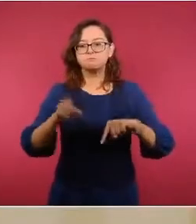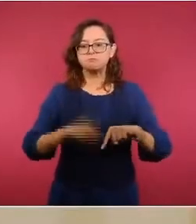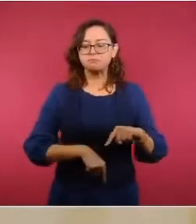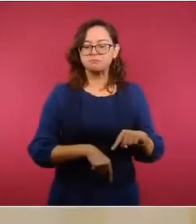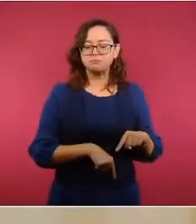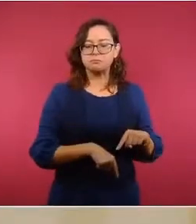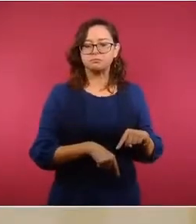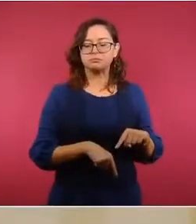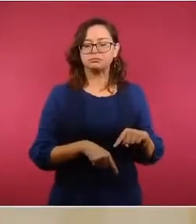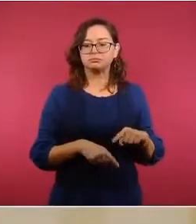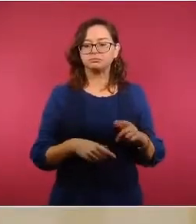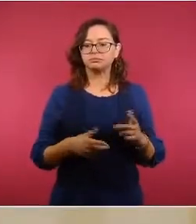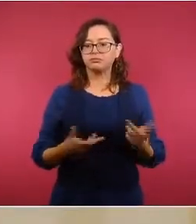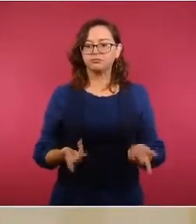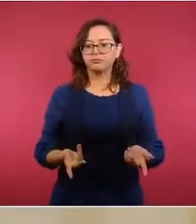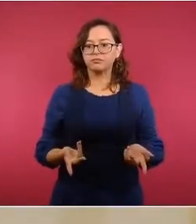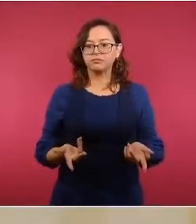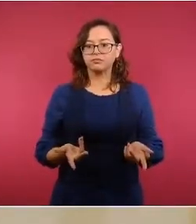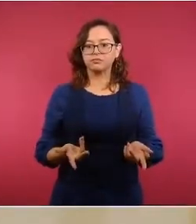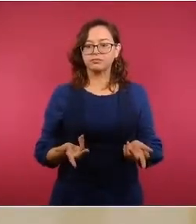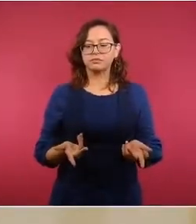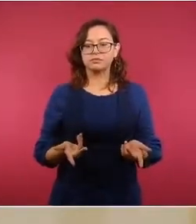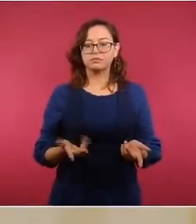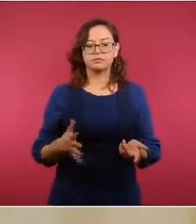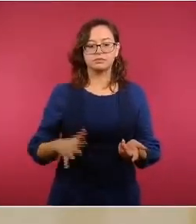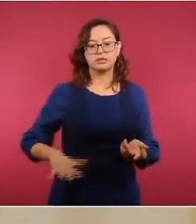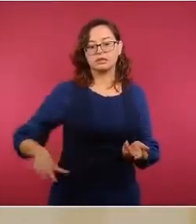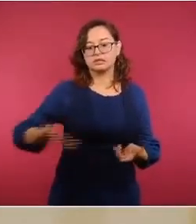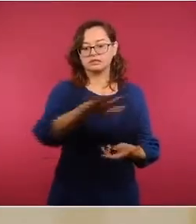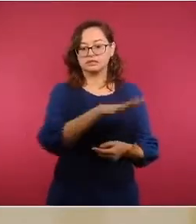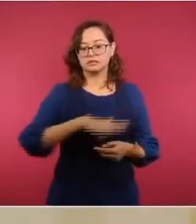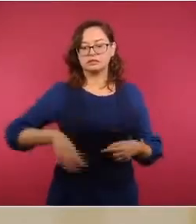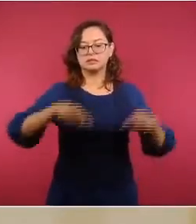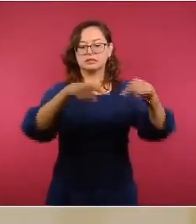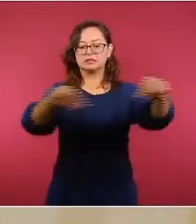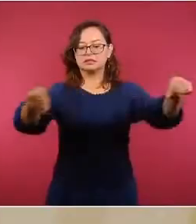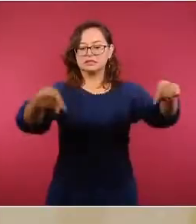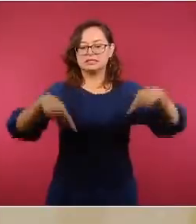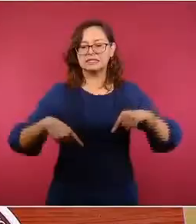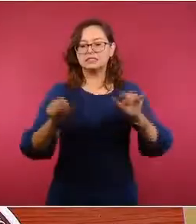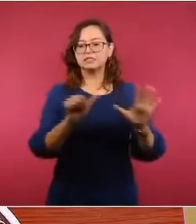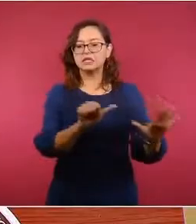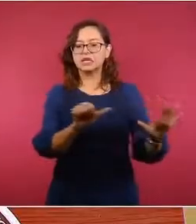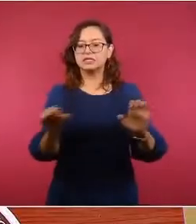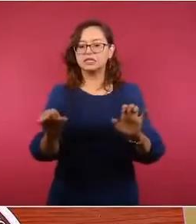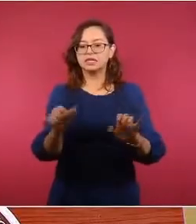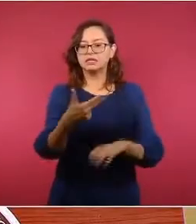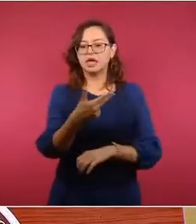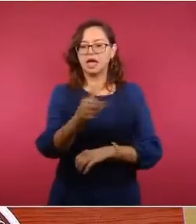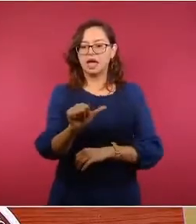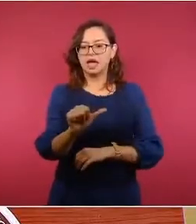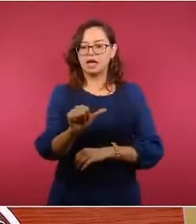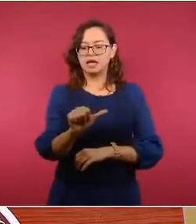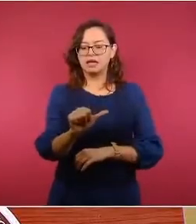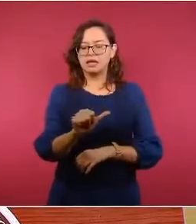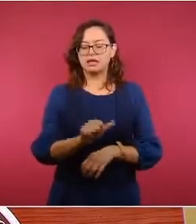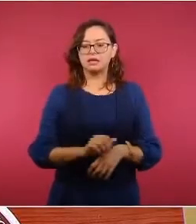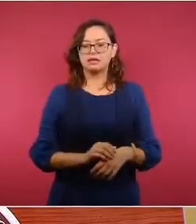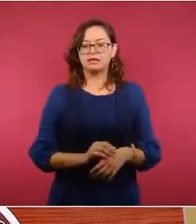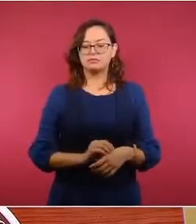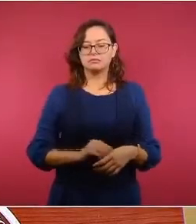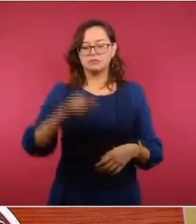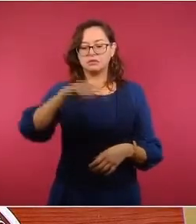se tenía proyectado utilizar las 600 hectáreas para hacer una especie de Santa